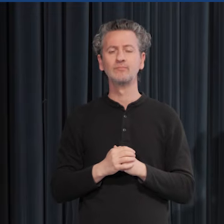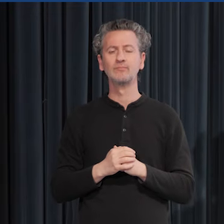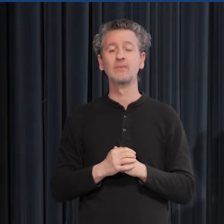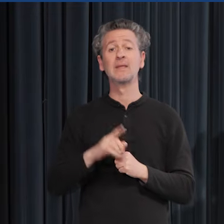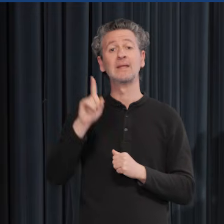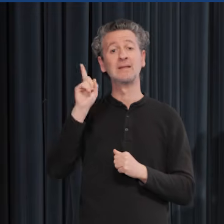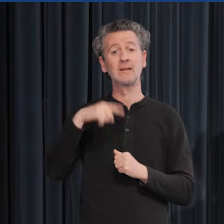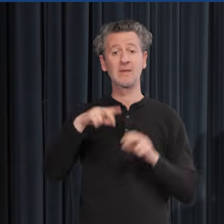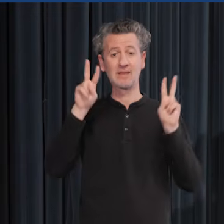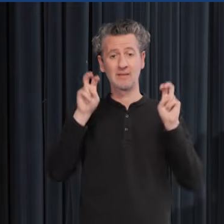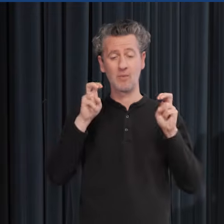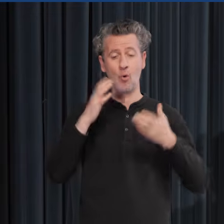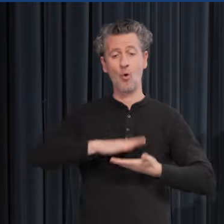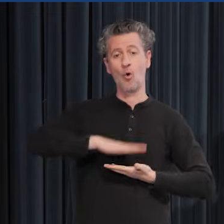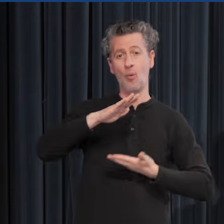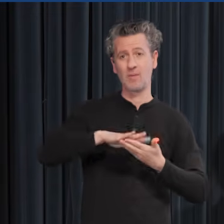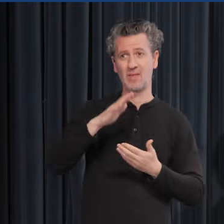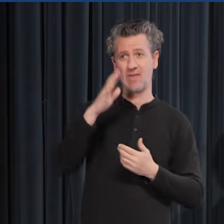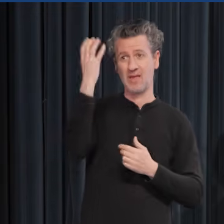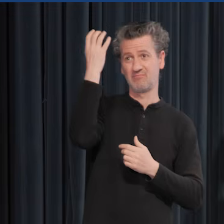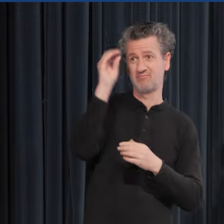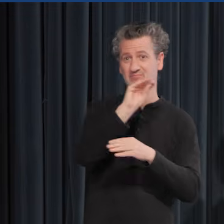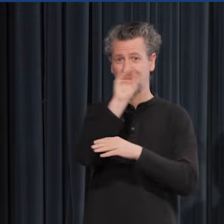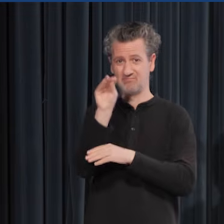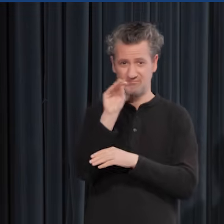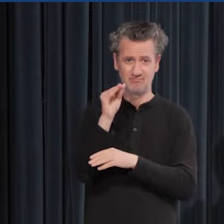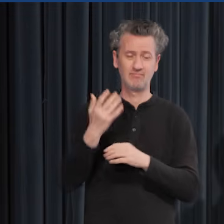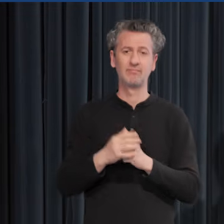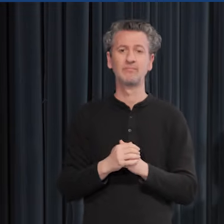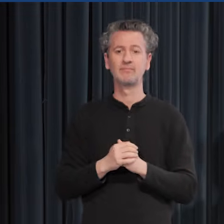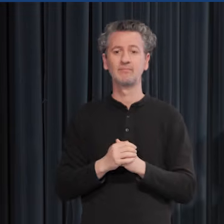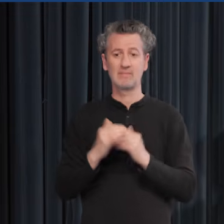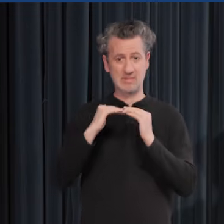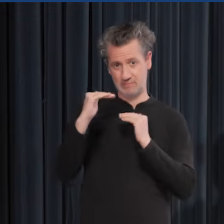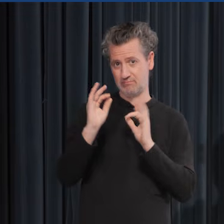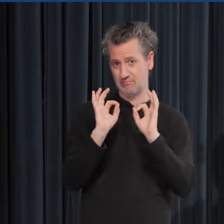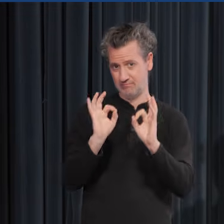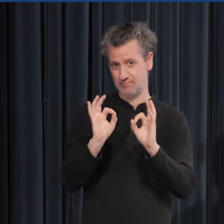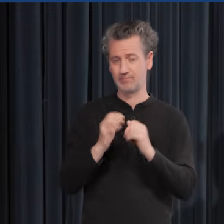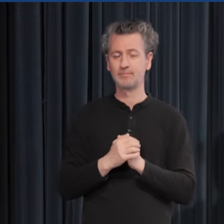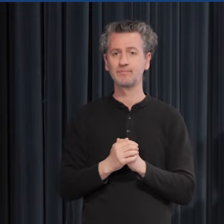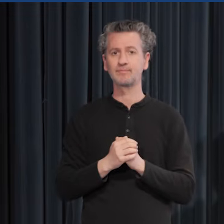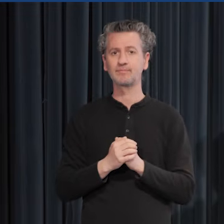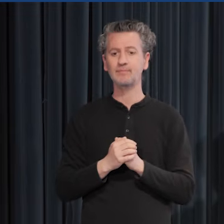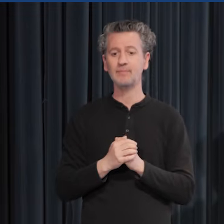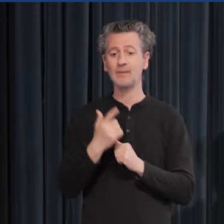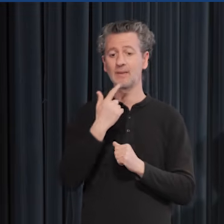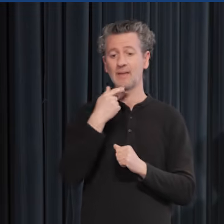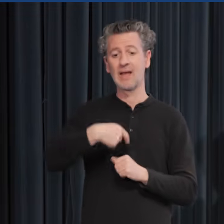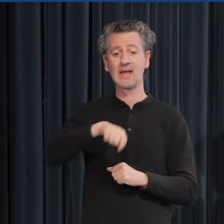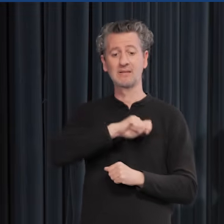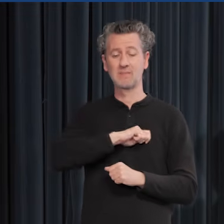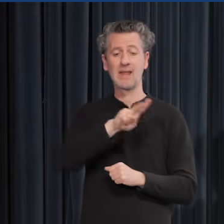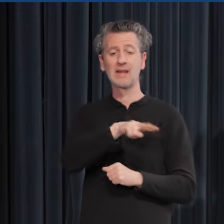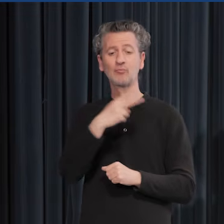También en cuanto a competencias verdes, en este proyecto que he mencionado, por ejemplo, el resultado que ha salido en España es que hay que